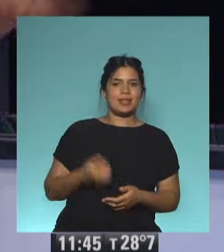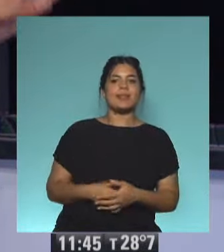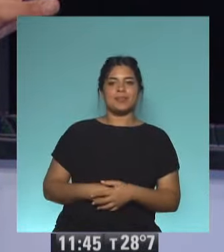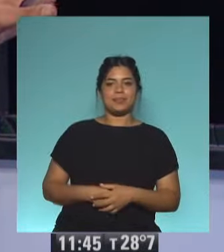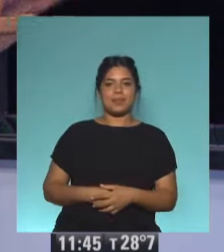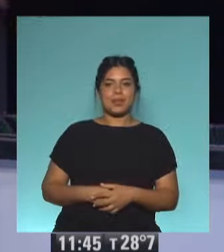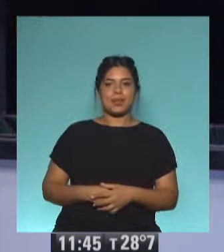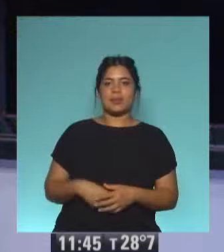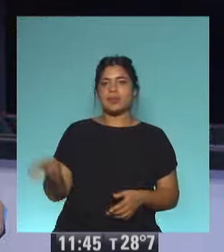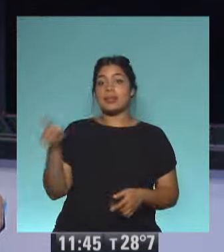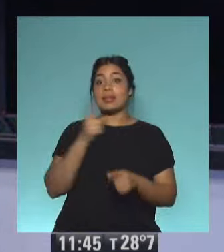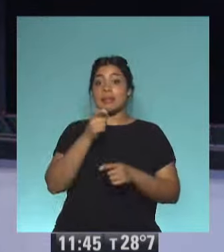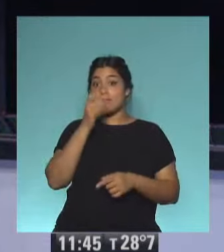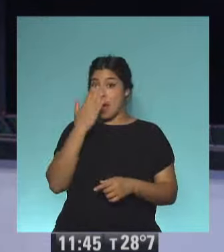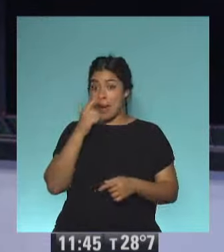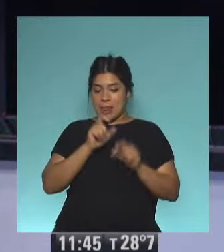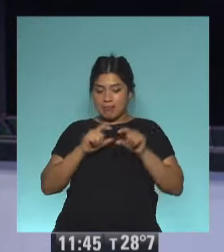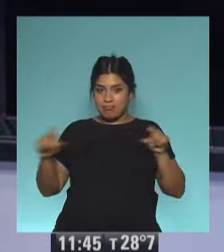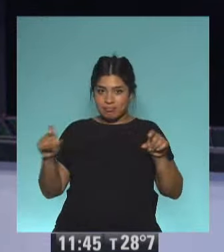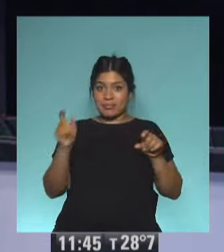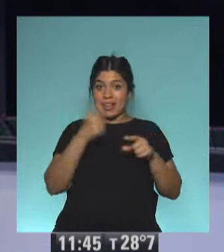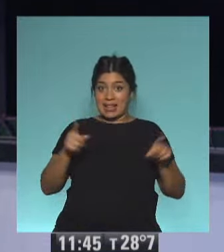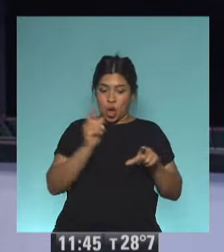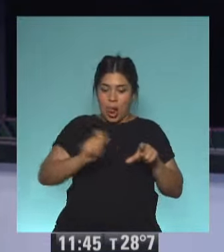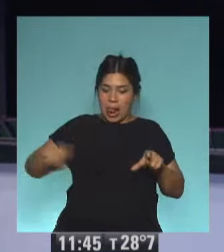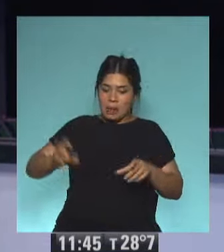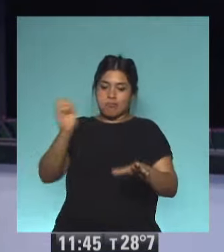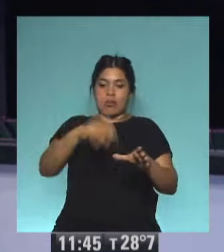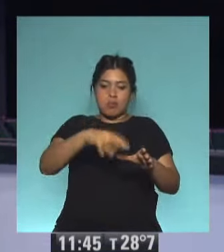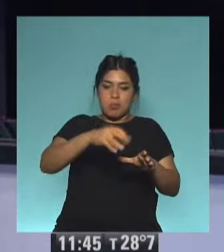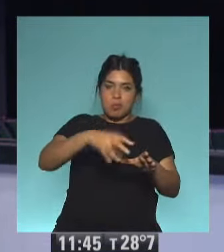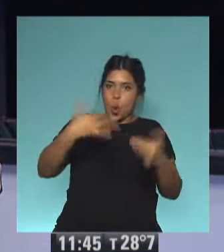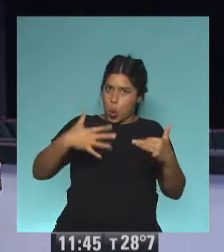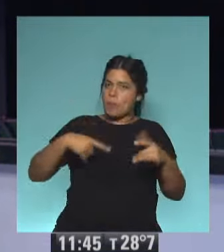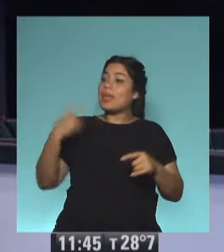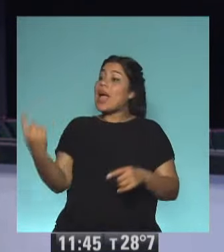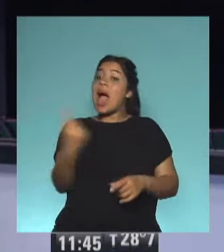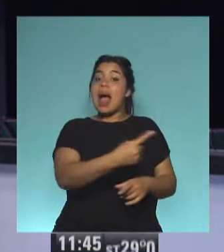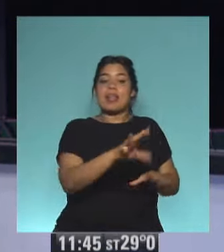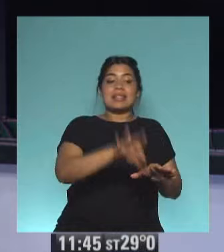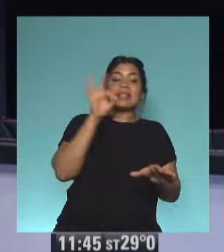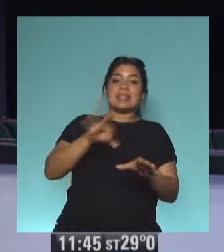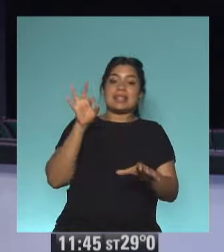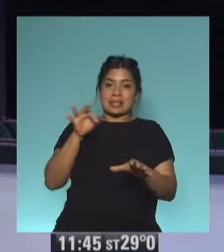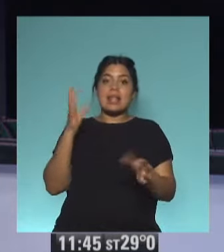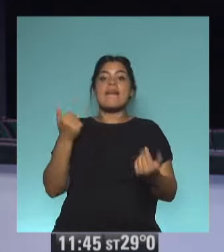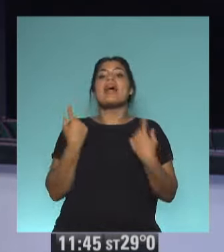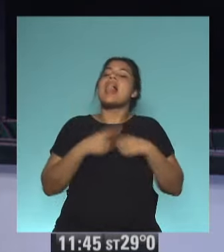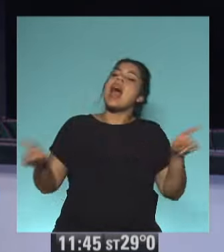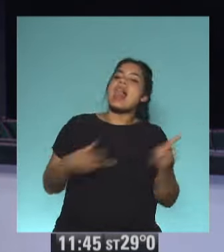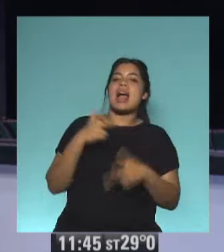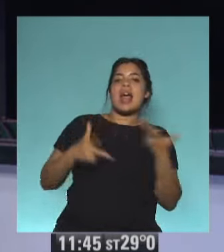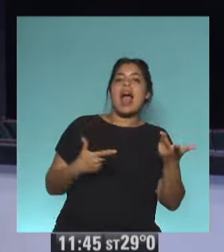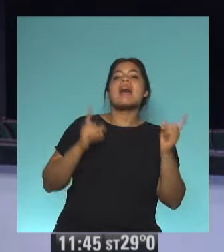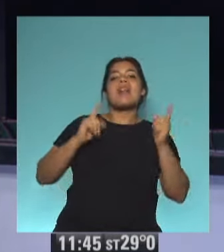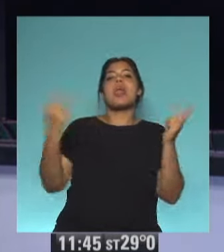un puñado de canciones. Una buena cantidad. Una buena cantidad. Y vamos a ir sacando, vamos sacando uno a cada uno, cantando, vamos charlando qué nos dejó